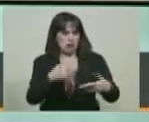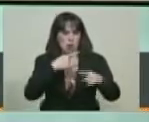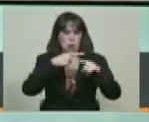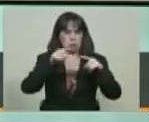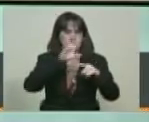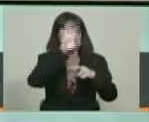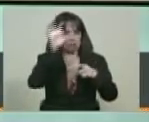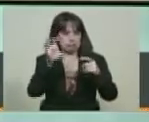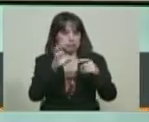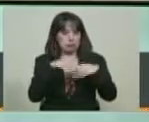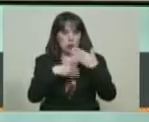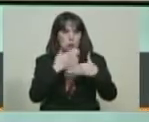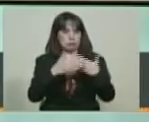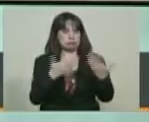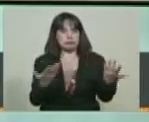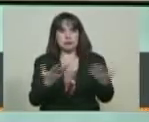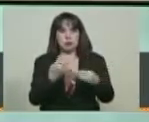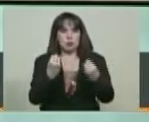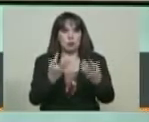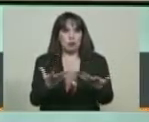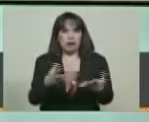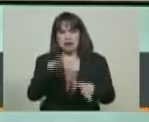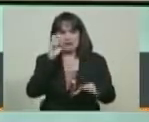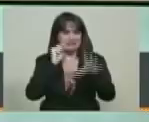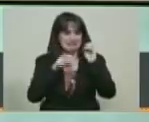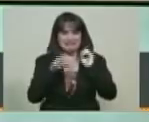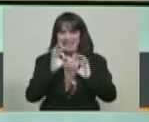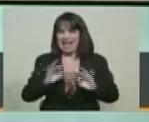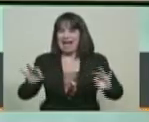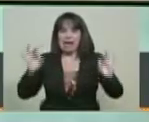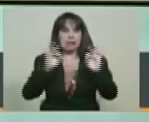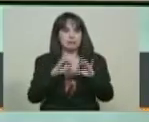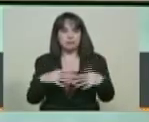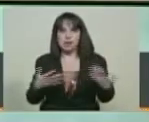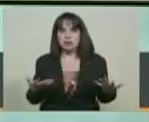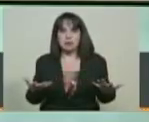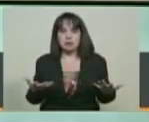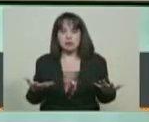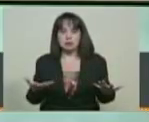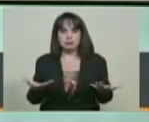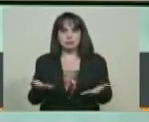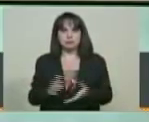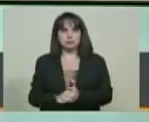Compañeros muy intelectuales. No entendía nada.